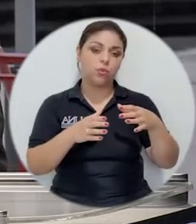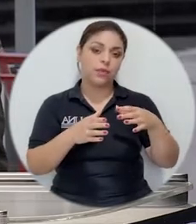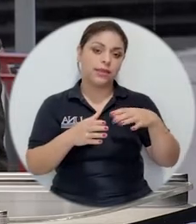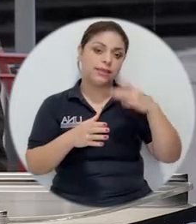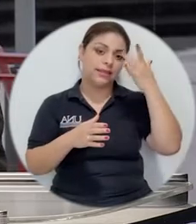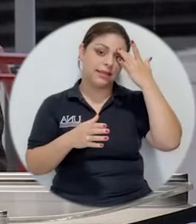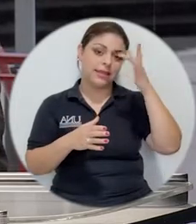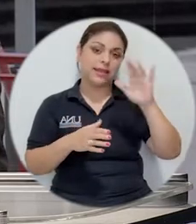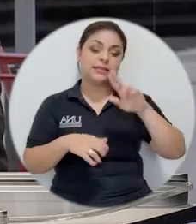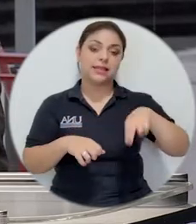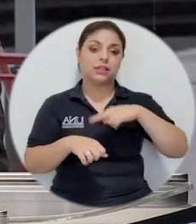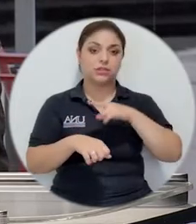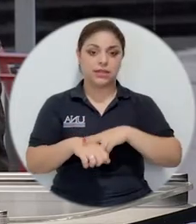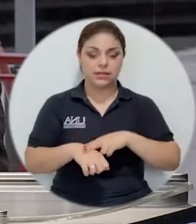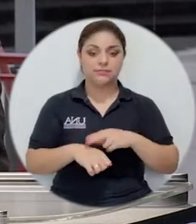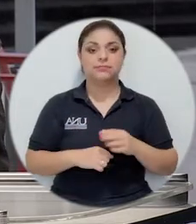nacional,